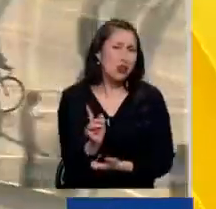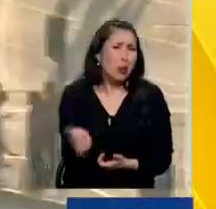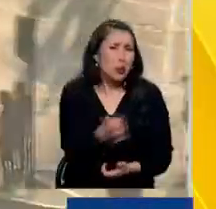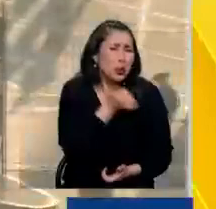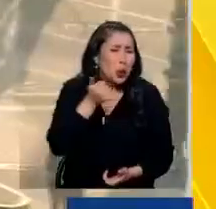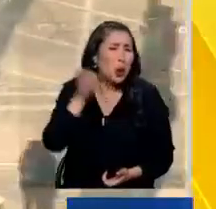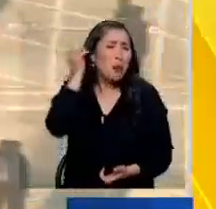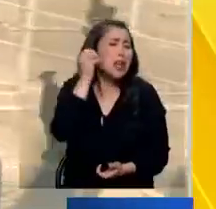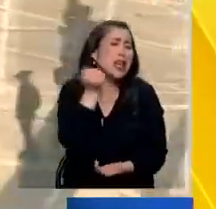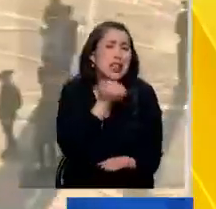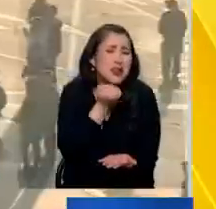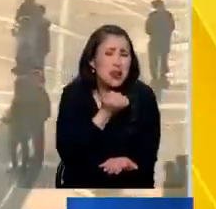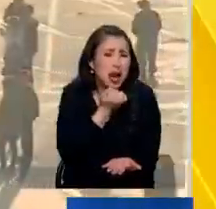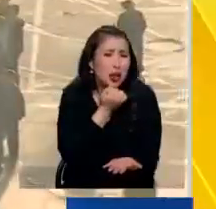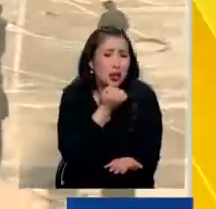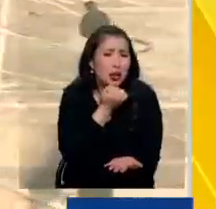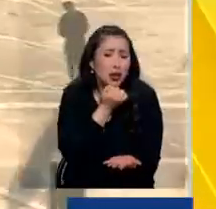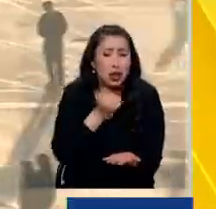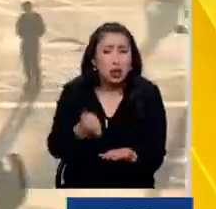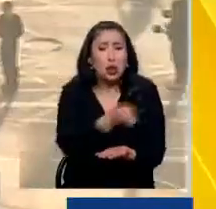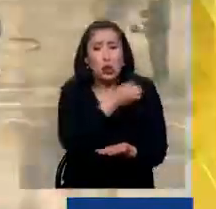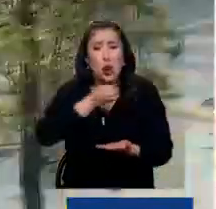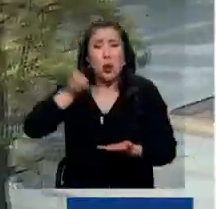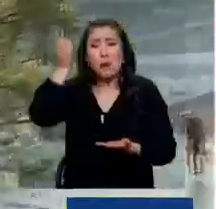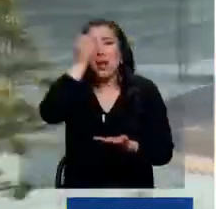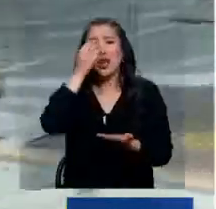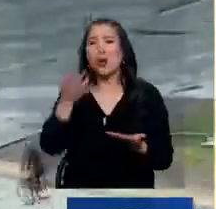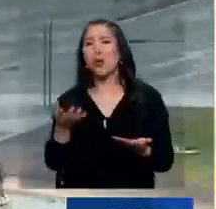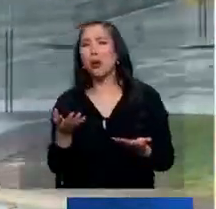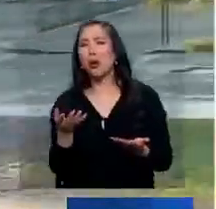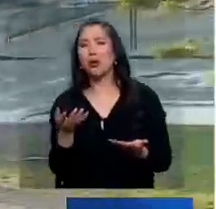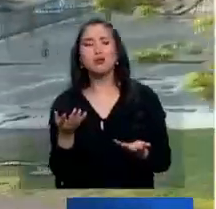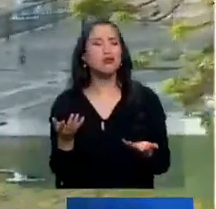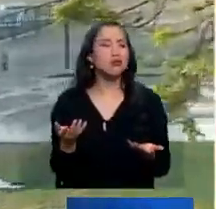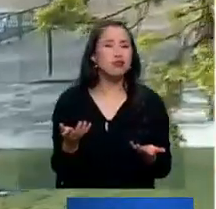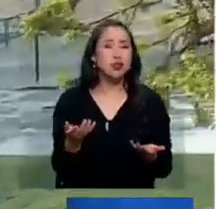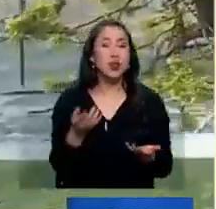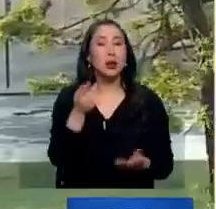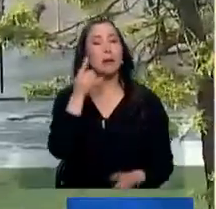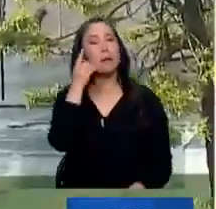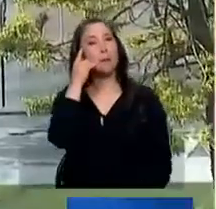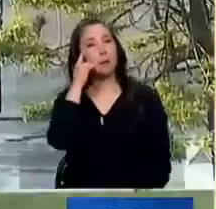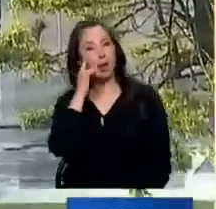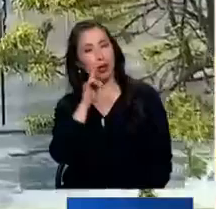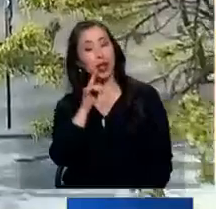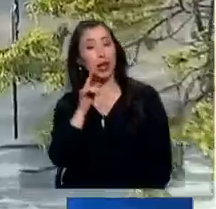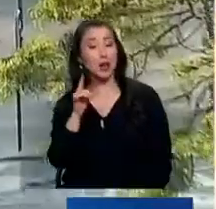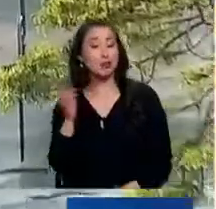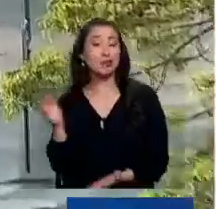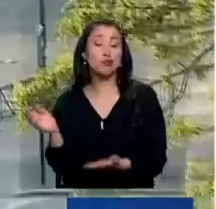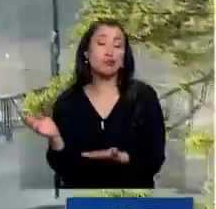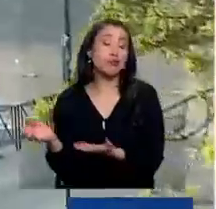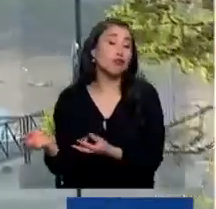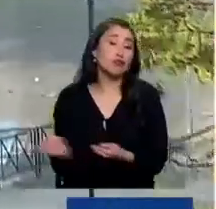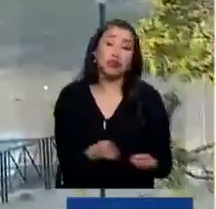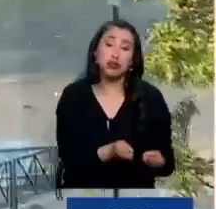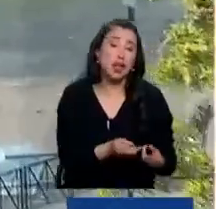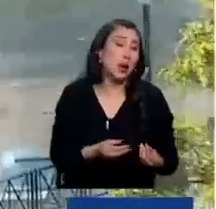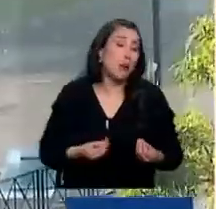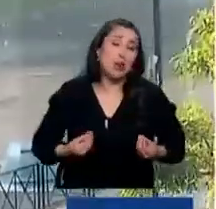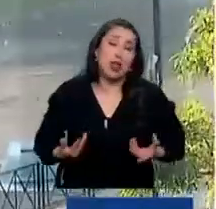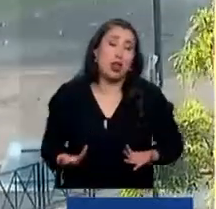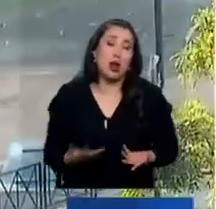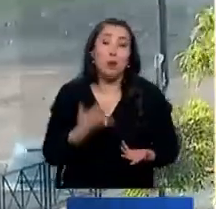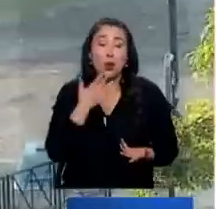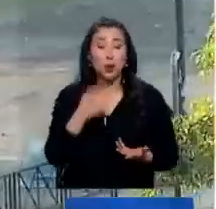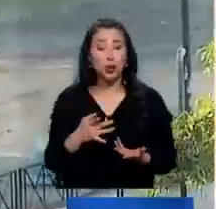nadie es esto los deja como insensible, pero era un resultado esperado. Es un resultado esperado